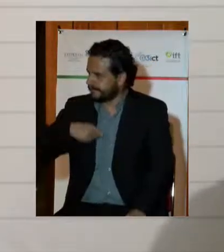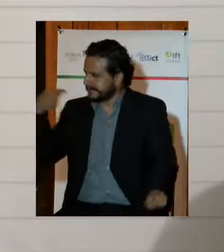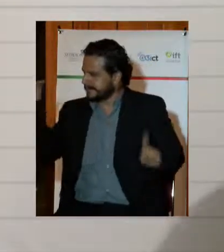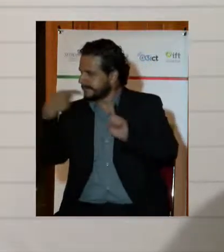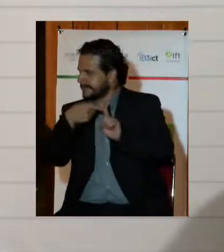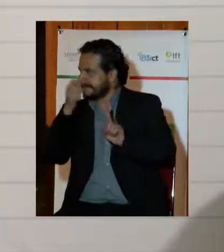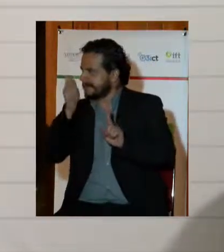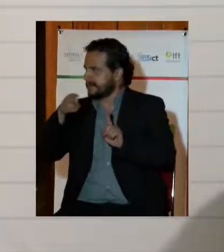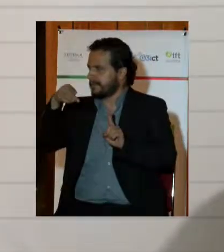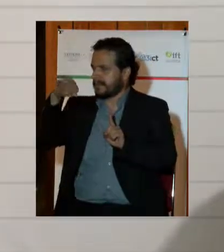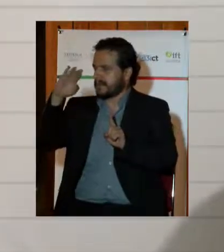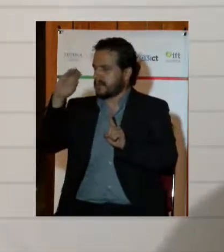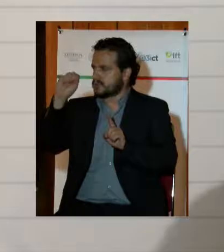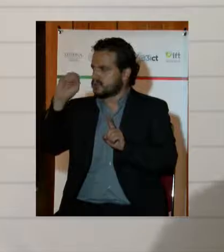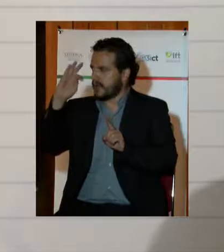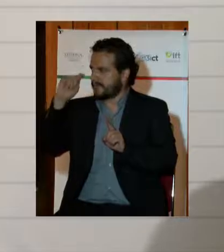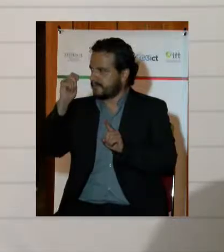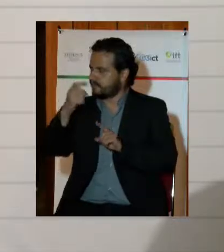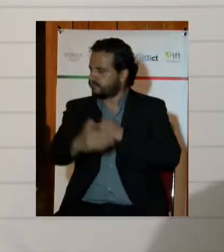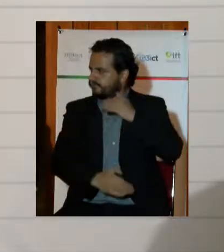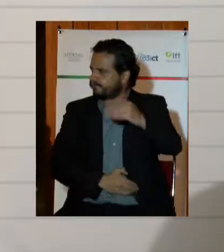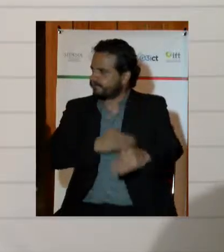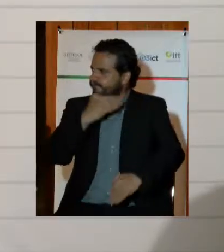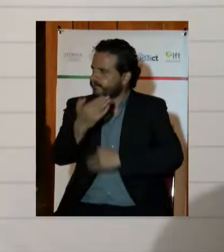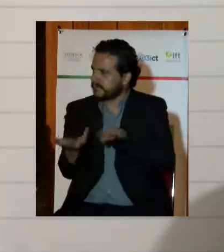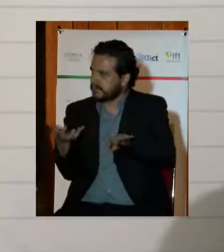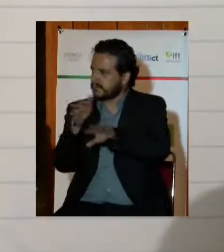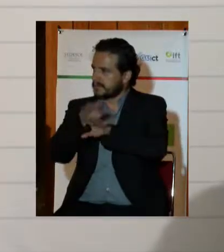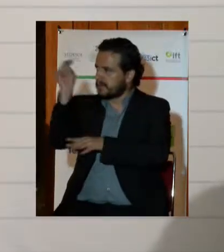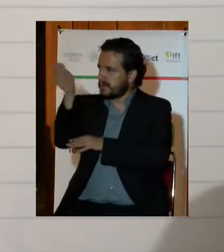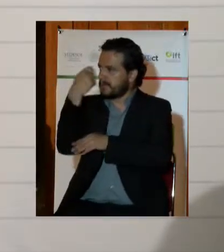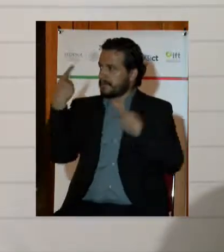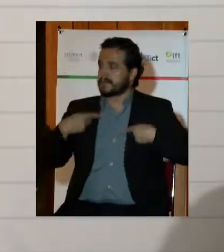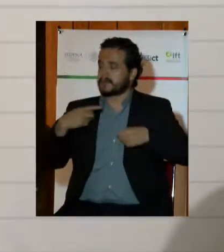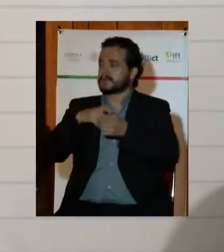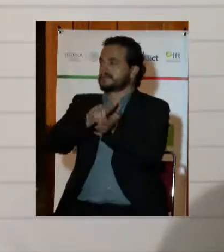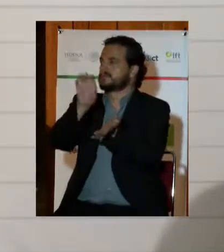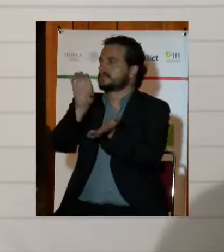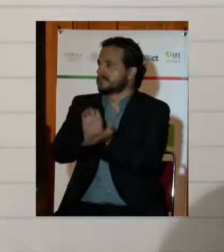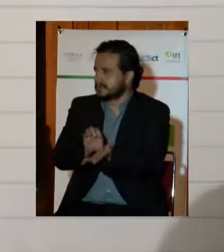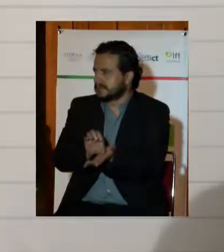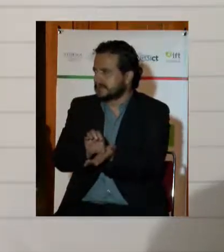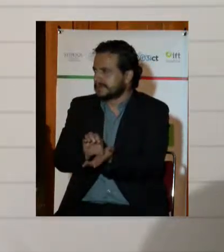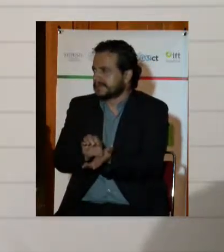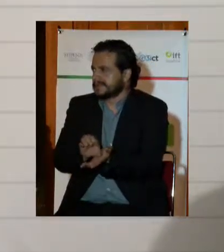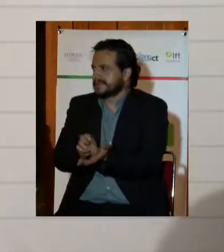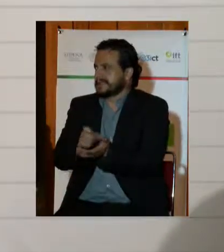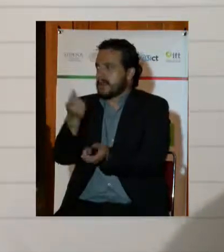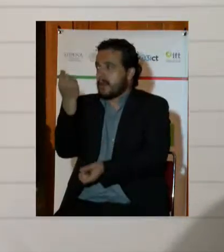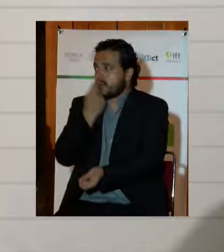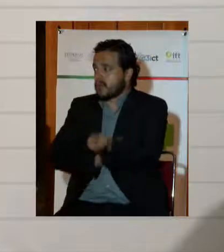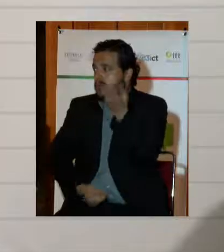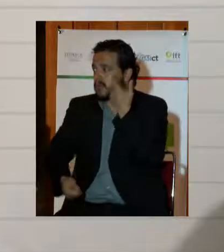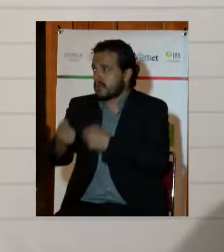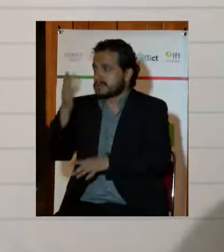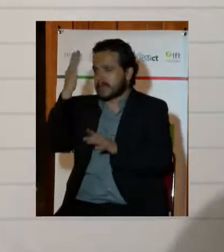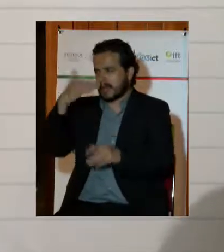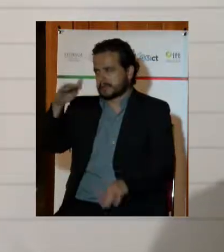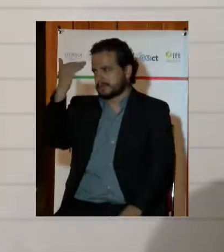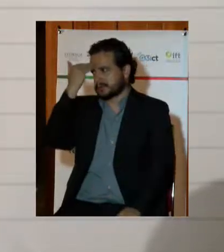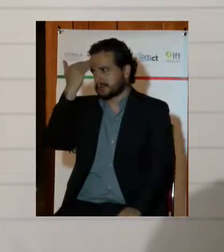en la inclusión digital de las personas con discapacidad. Seguramente ya muchos o algunos de ustedes conocen de este